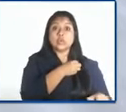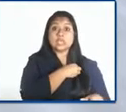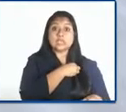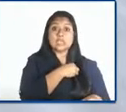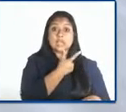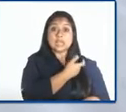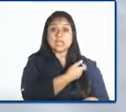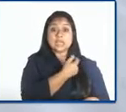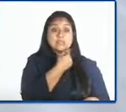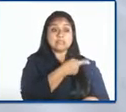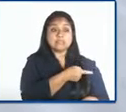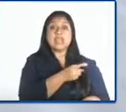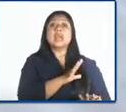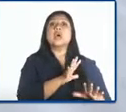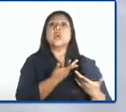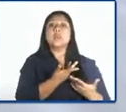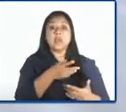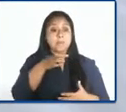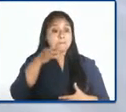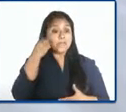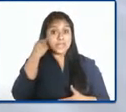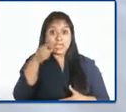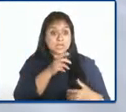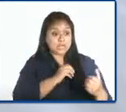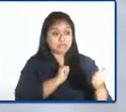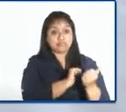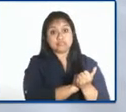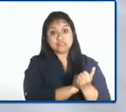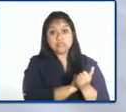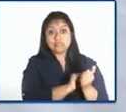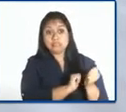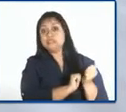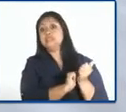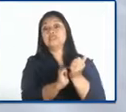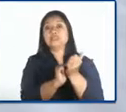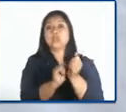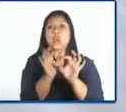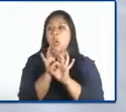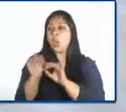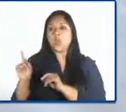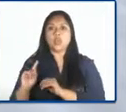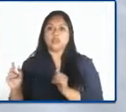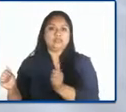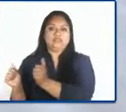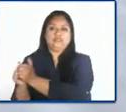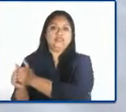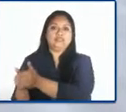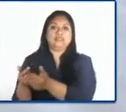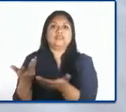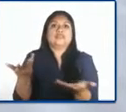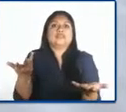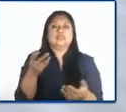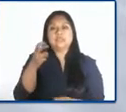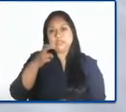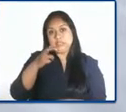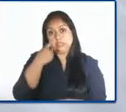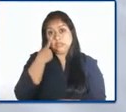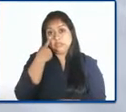se realicen las evaluaciones de cada caso en concreto y ver el contexto en el cual, pues, se necesita o no la vacuna para estos